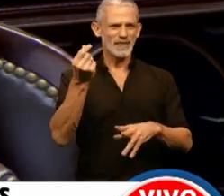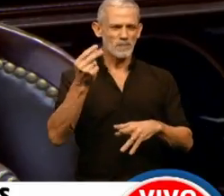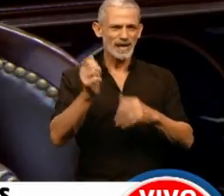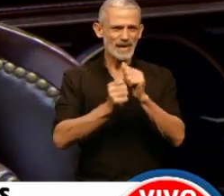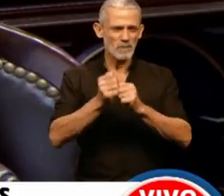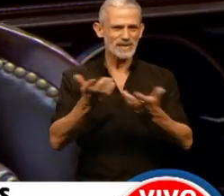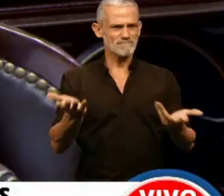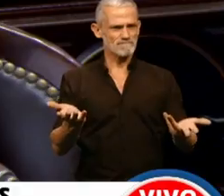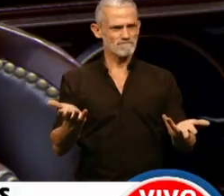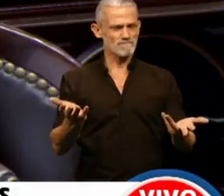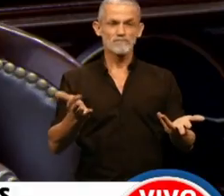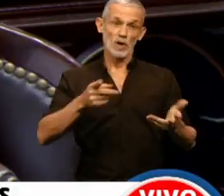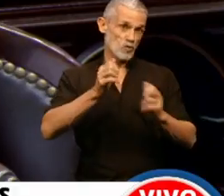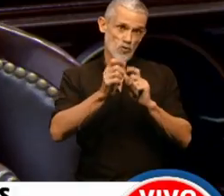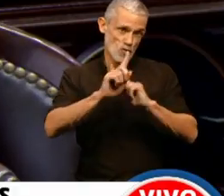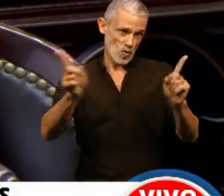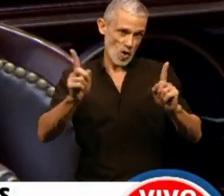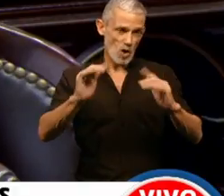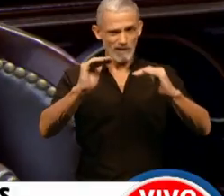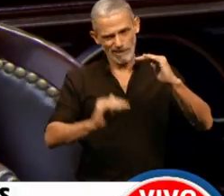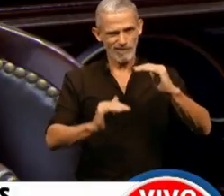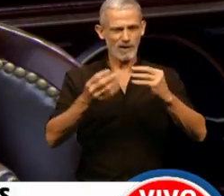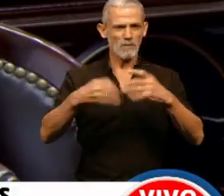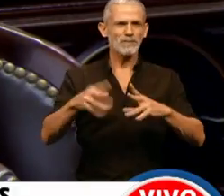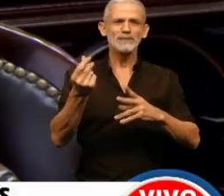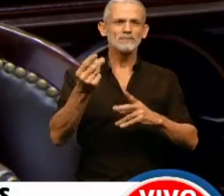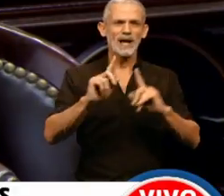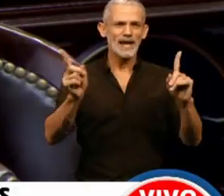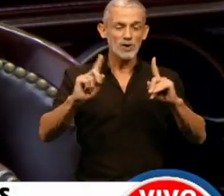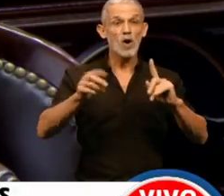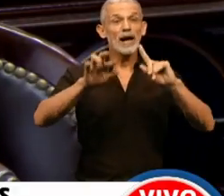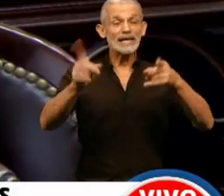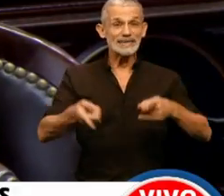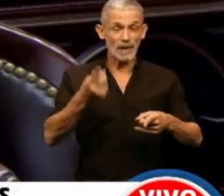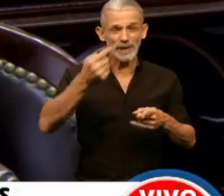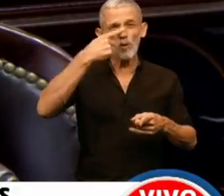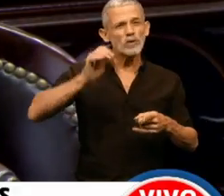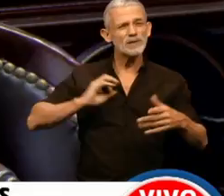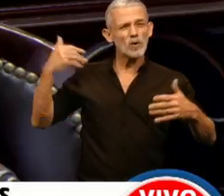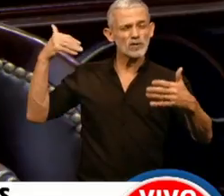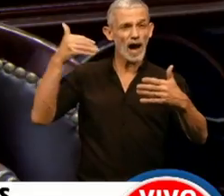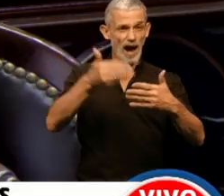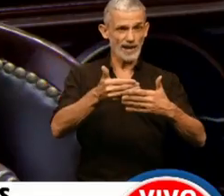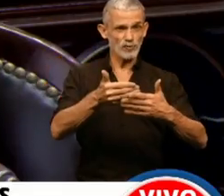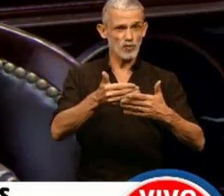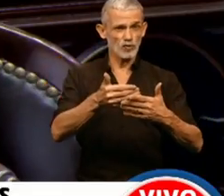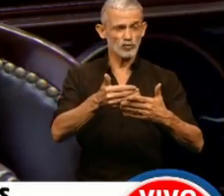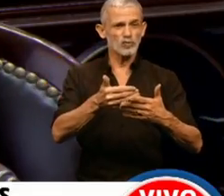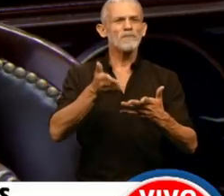no sólo que no genera déficit sino que ha configurado en los últimos años